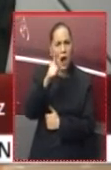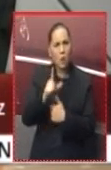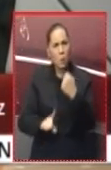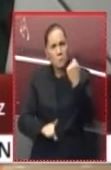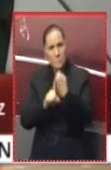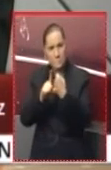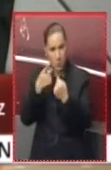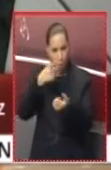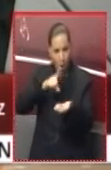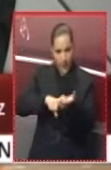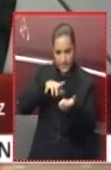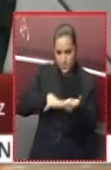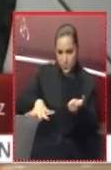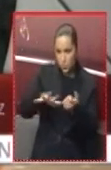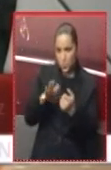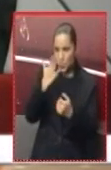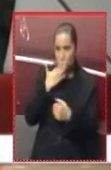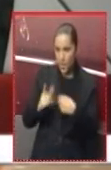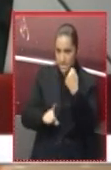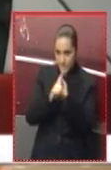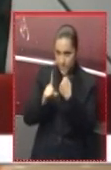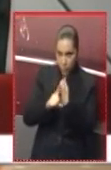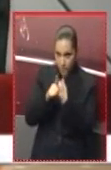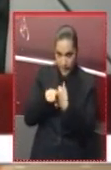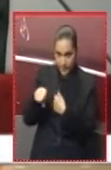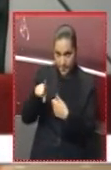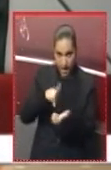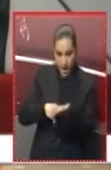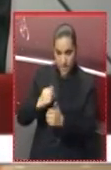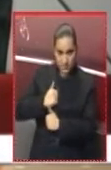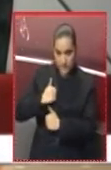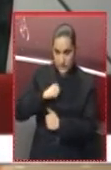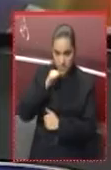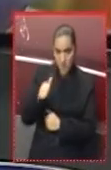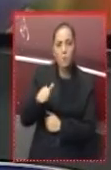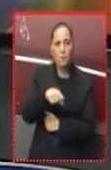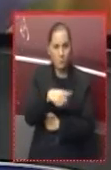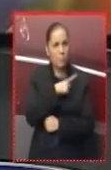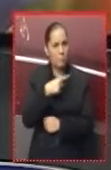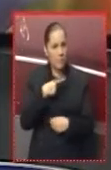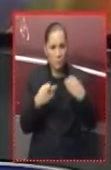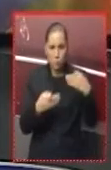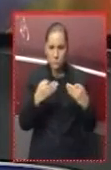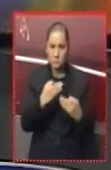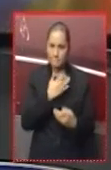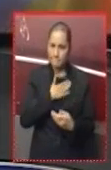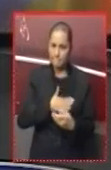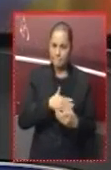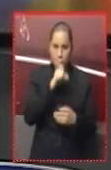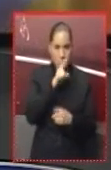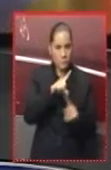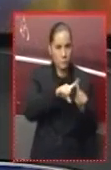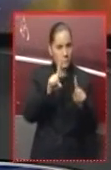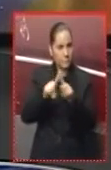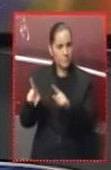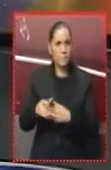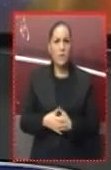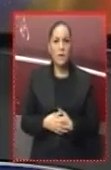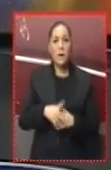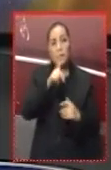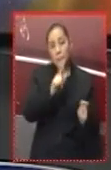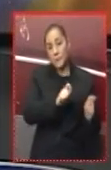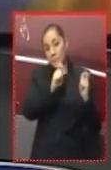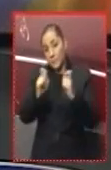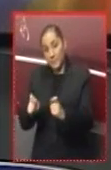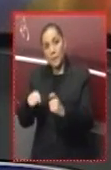disciplina militar como tal, también tiene que ser la justicia ordinaria. Bueno, en el turno del Grupo Parlamentario de Acción Nacional, la senadora